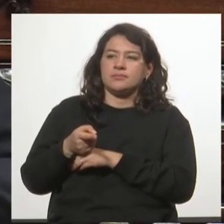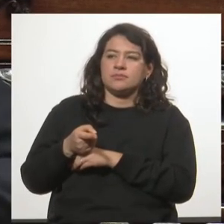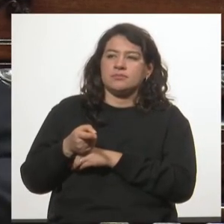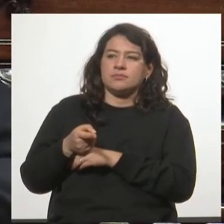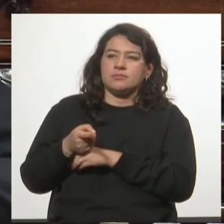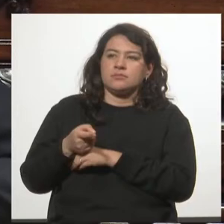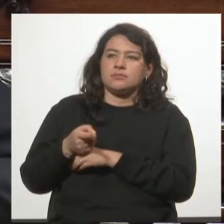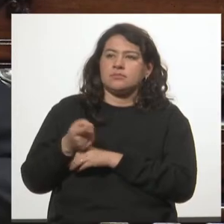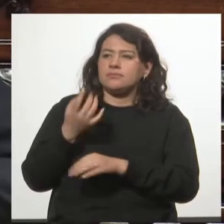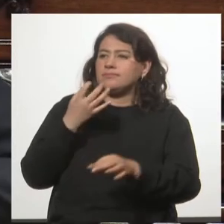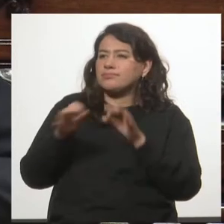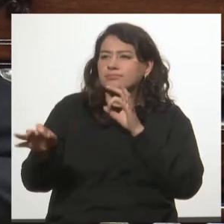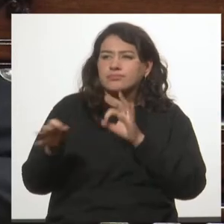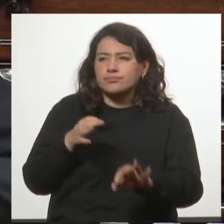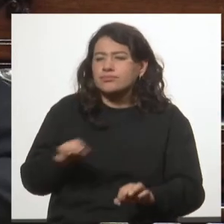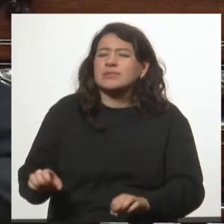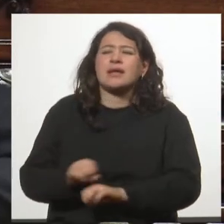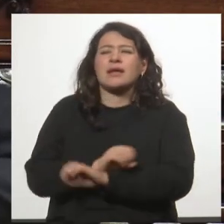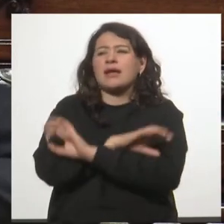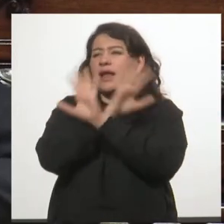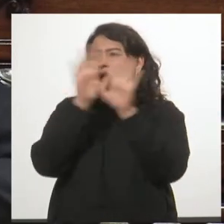con lujo detalle